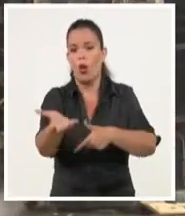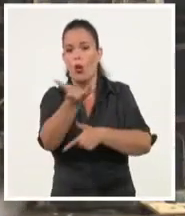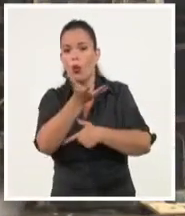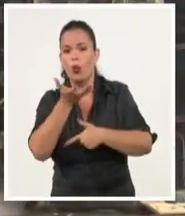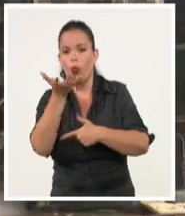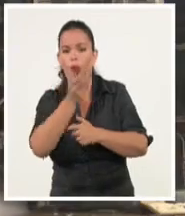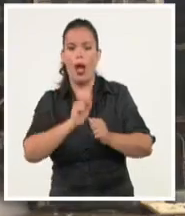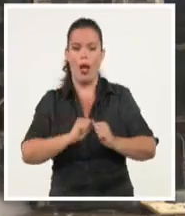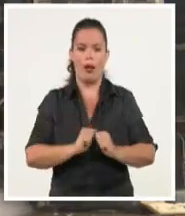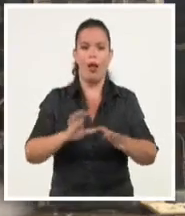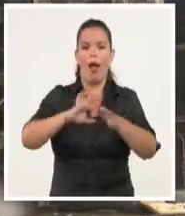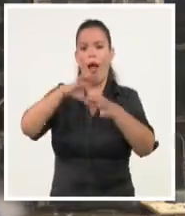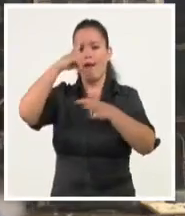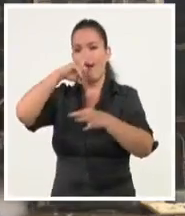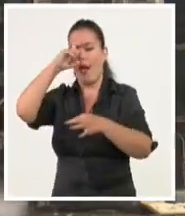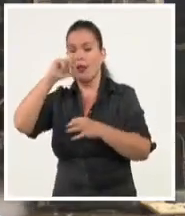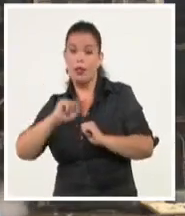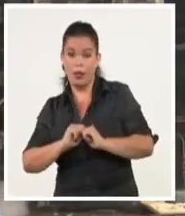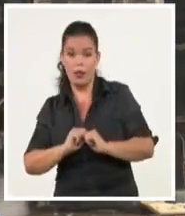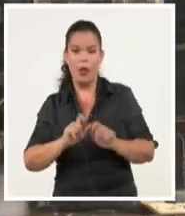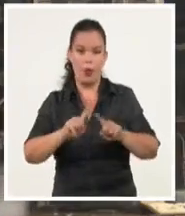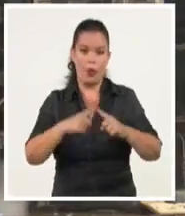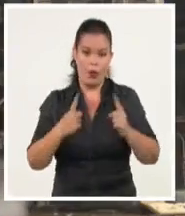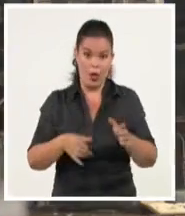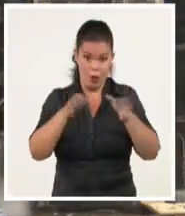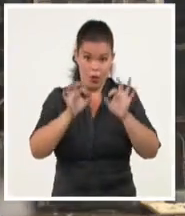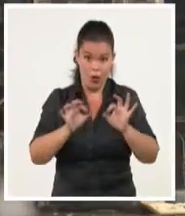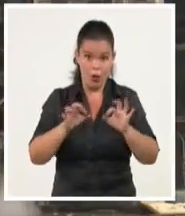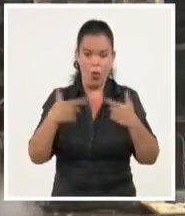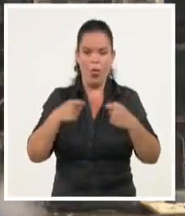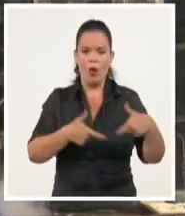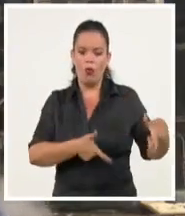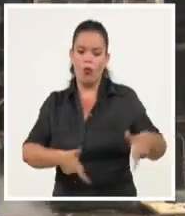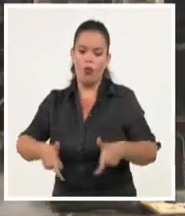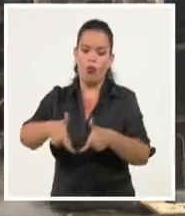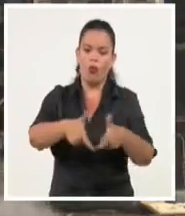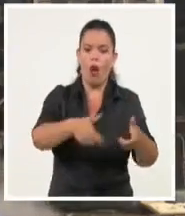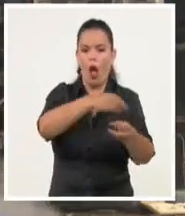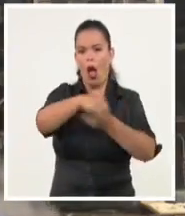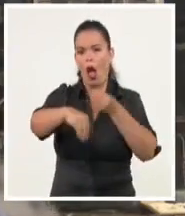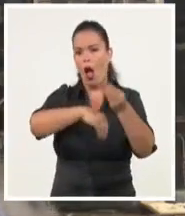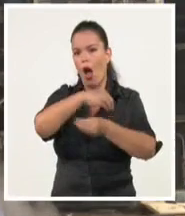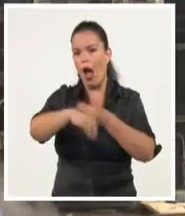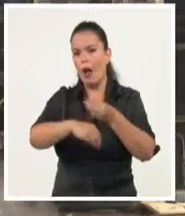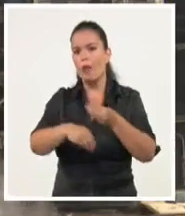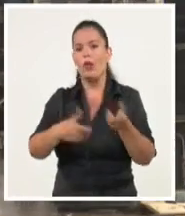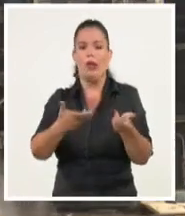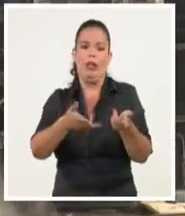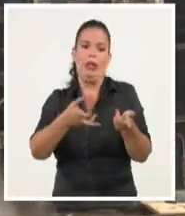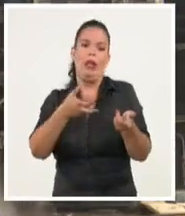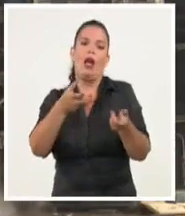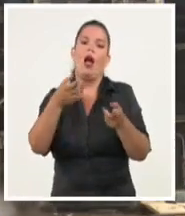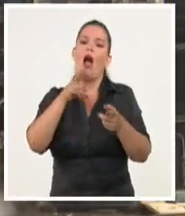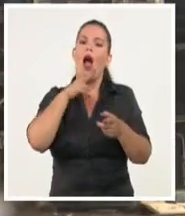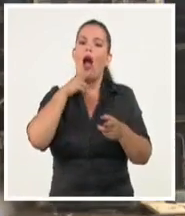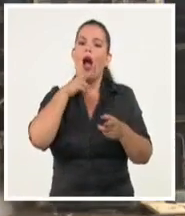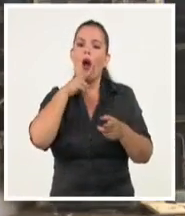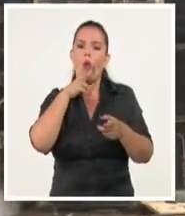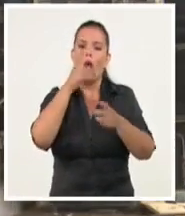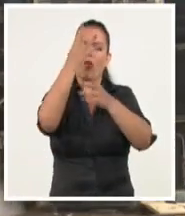los calentadores de aire regenerativo se encuentran fuera de la eficiencia, tienen infiltraciones, tienen muy mal